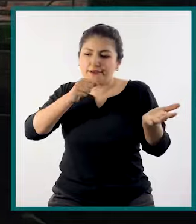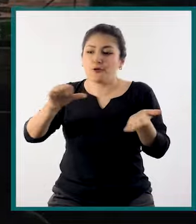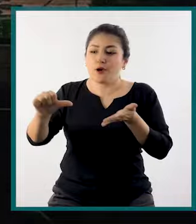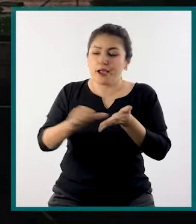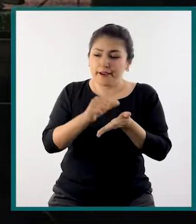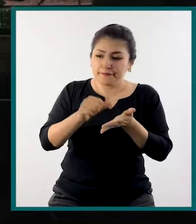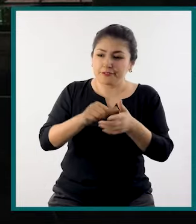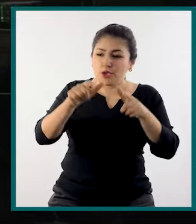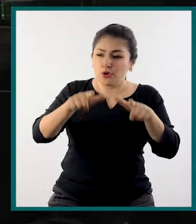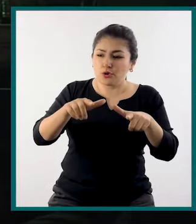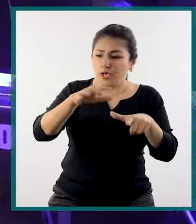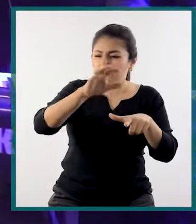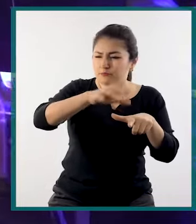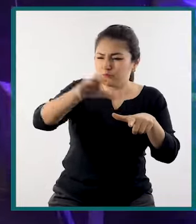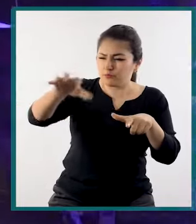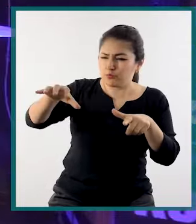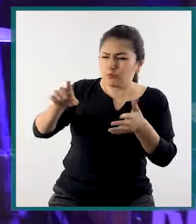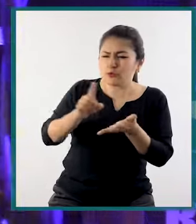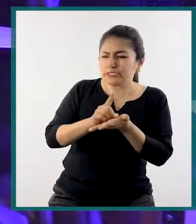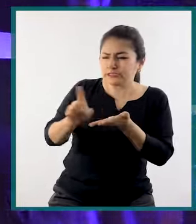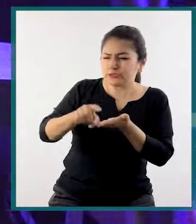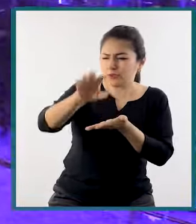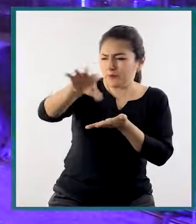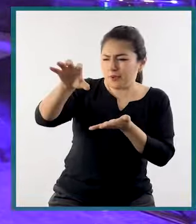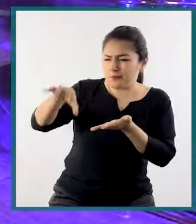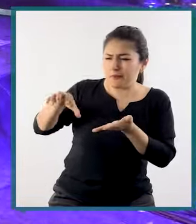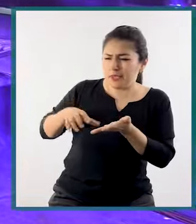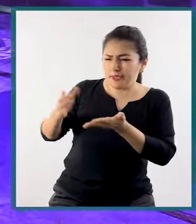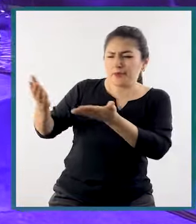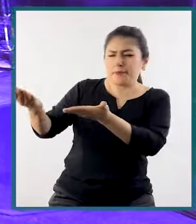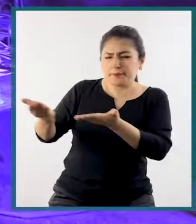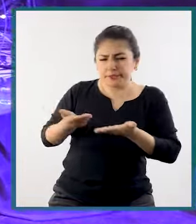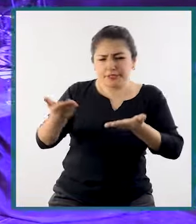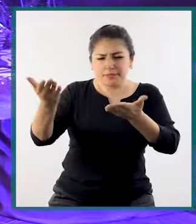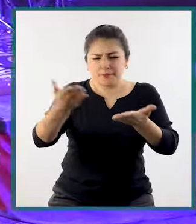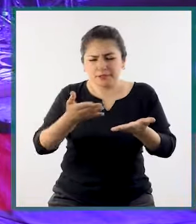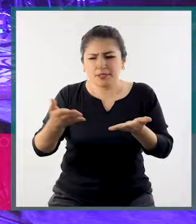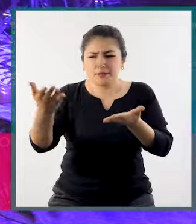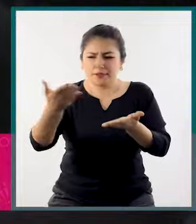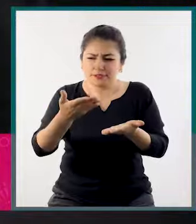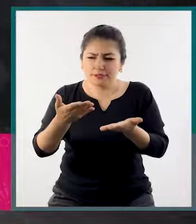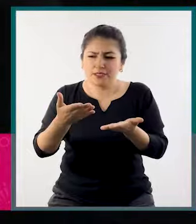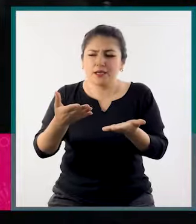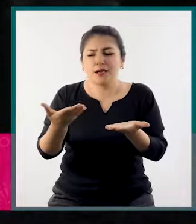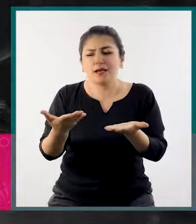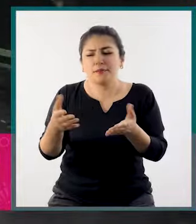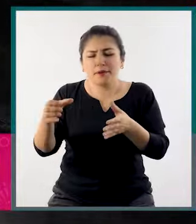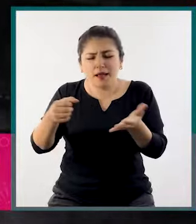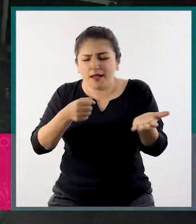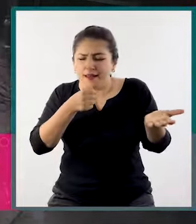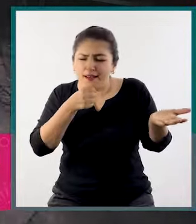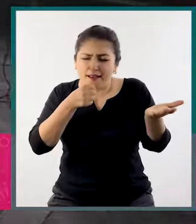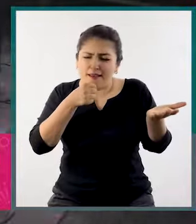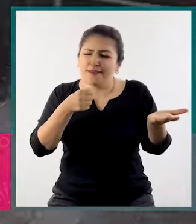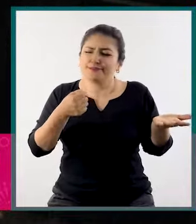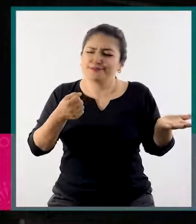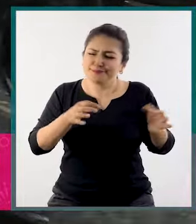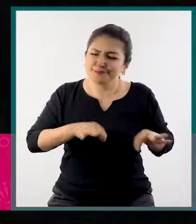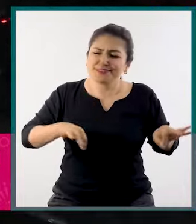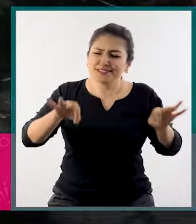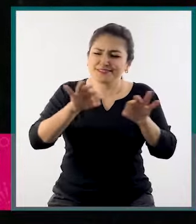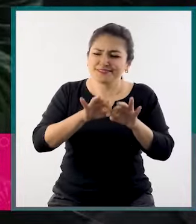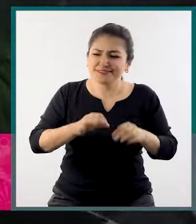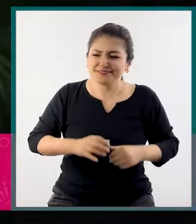locales de Ucumayo, de Carhuamayo, de Hondores, de la propia ciudad de Junín. Y con el gran pelo de Ambrosio como cierre de fiesta.